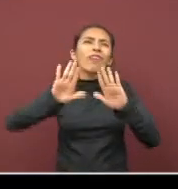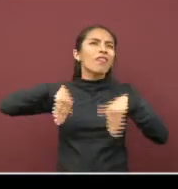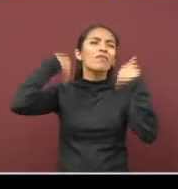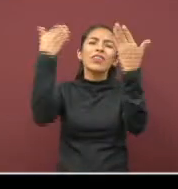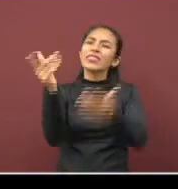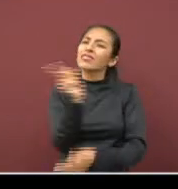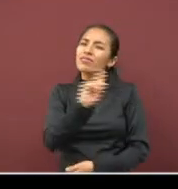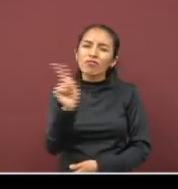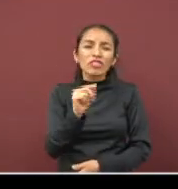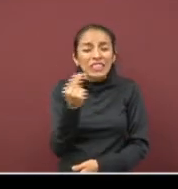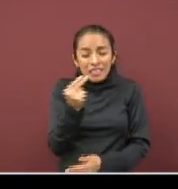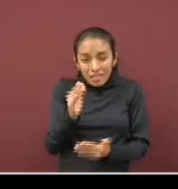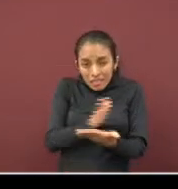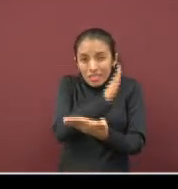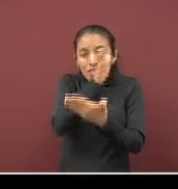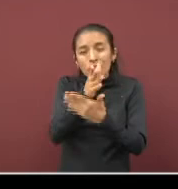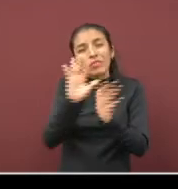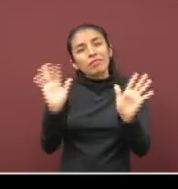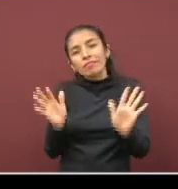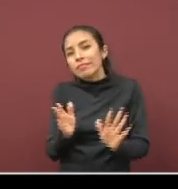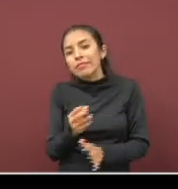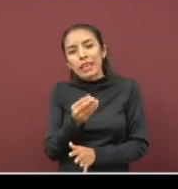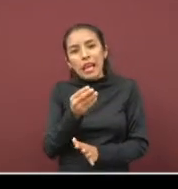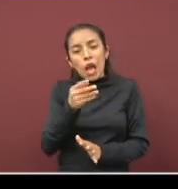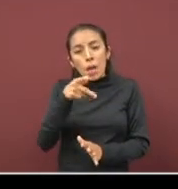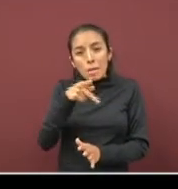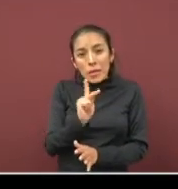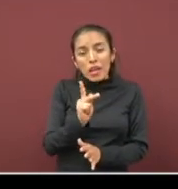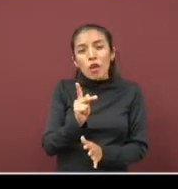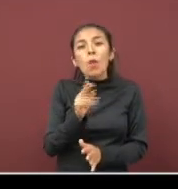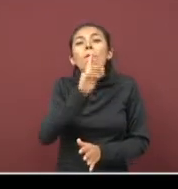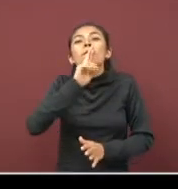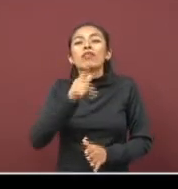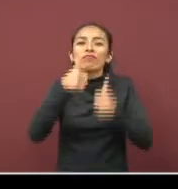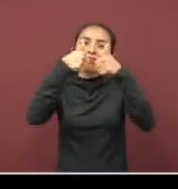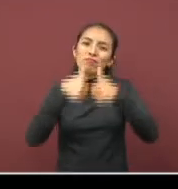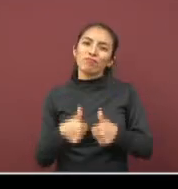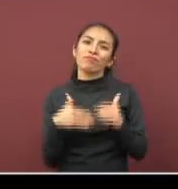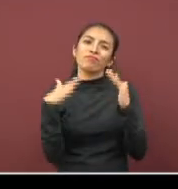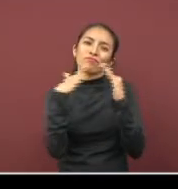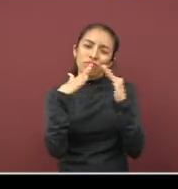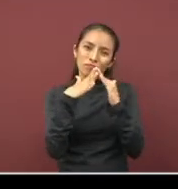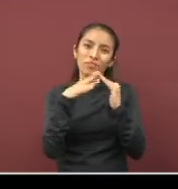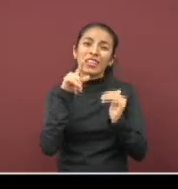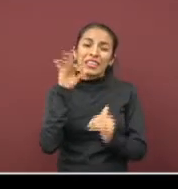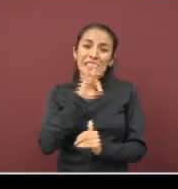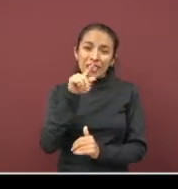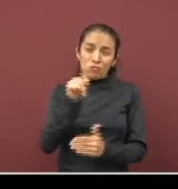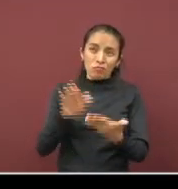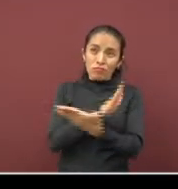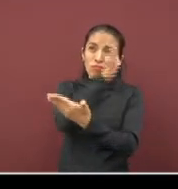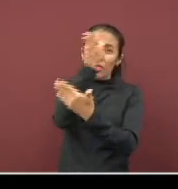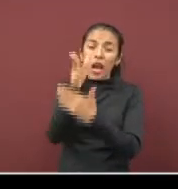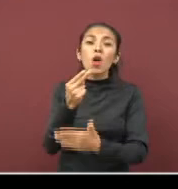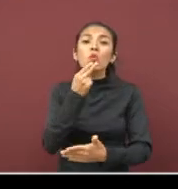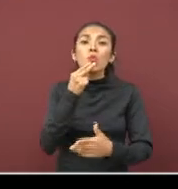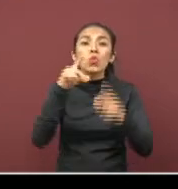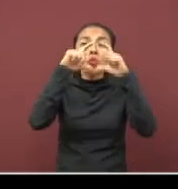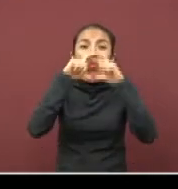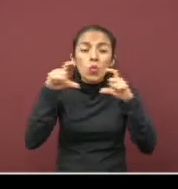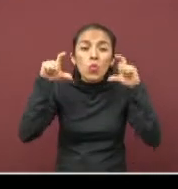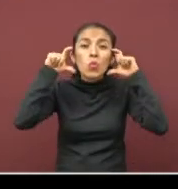lo estrictamente necesario de preferencia que desee en casa si sale recuerde usar cubrebocas